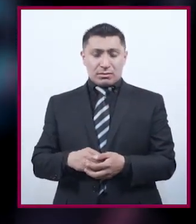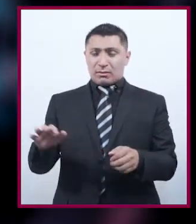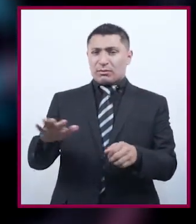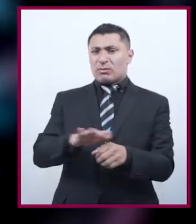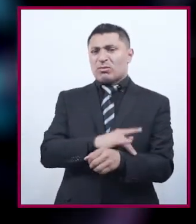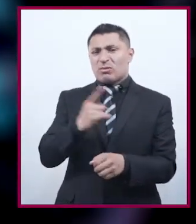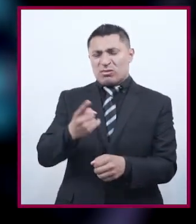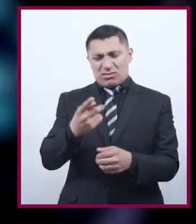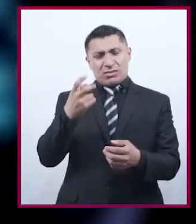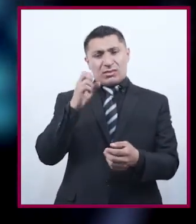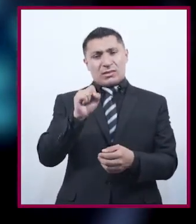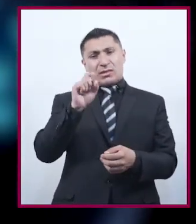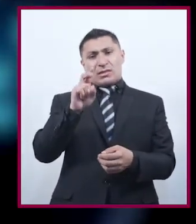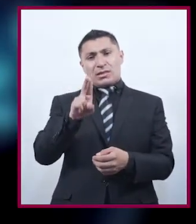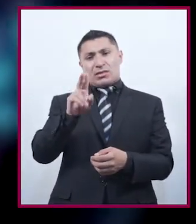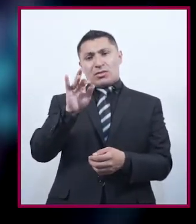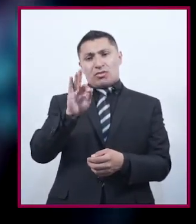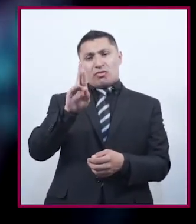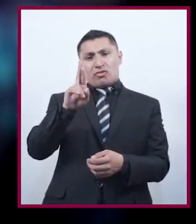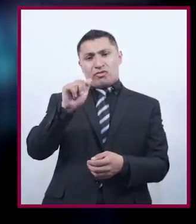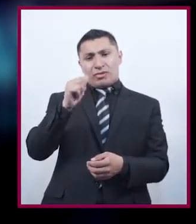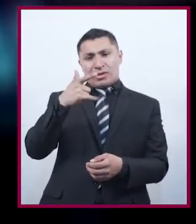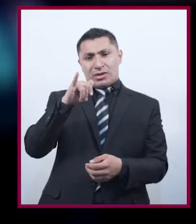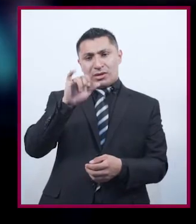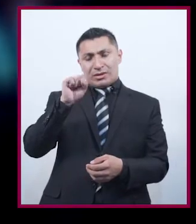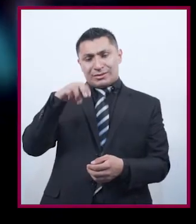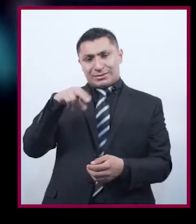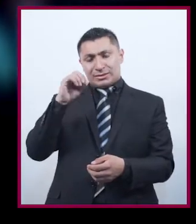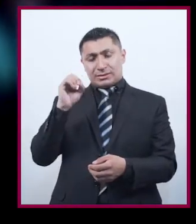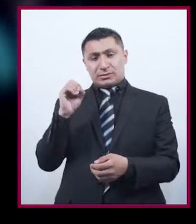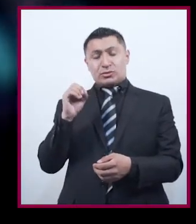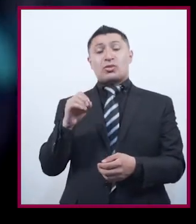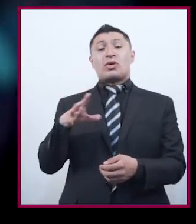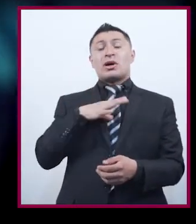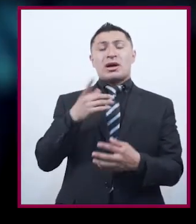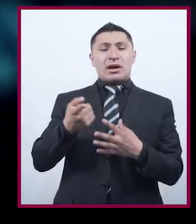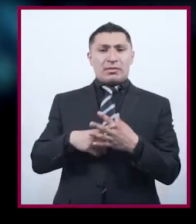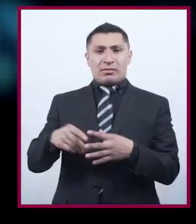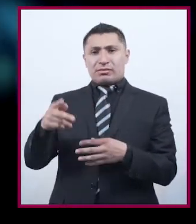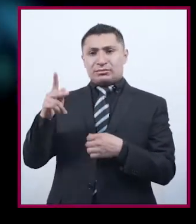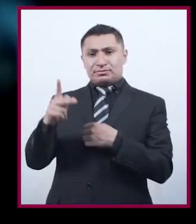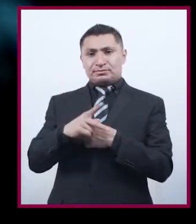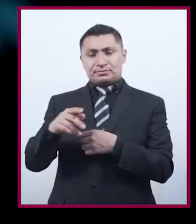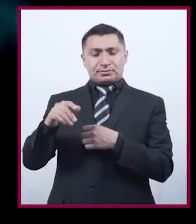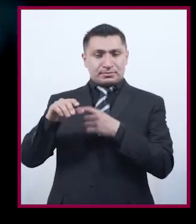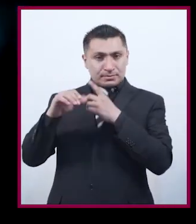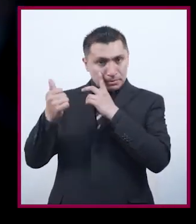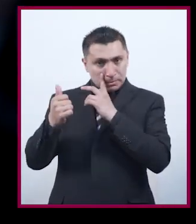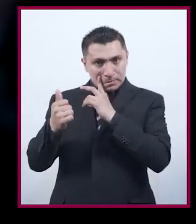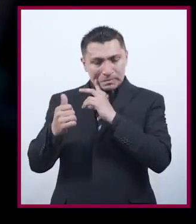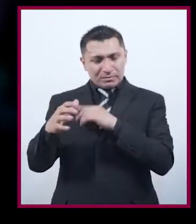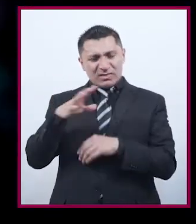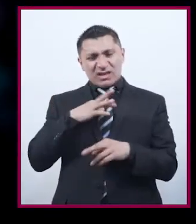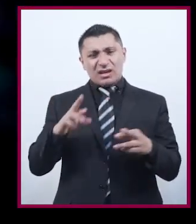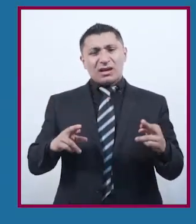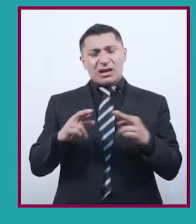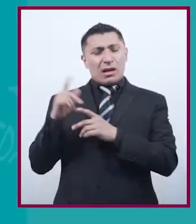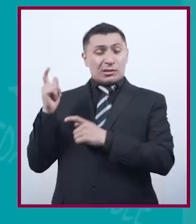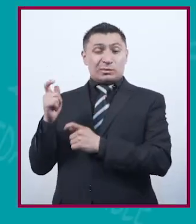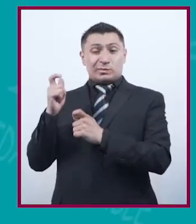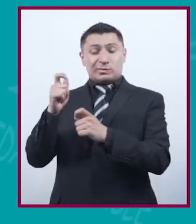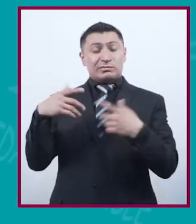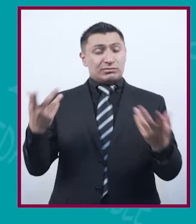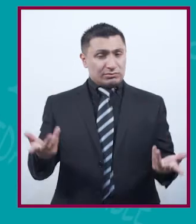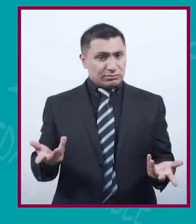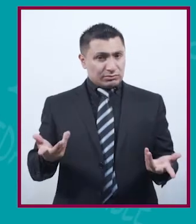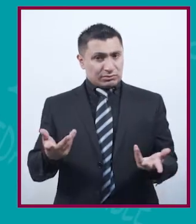¿Por qué el sufragismo surge en los países anglosajones? ¿Influye la religión protestante?